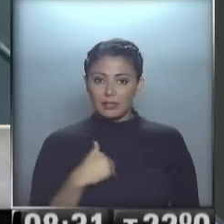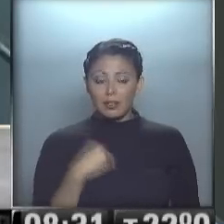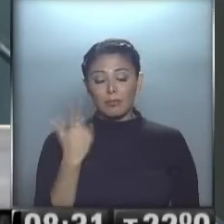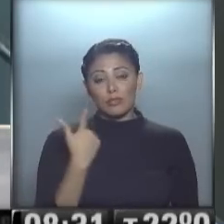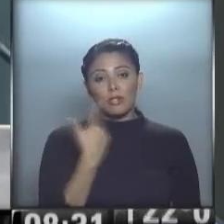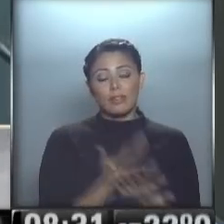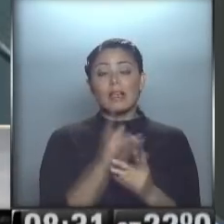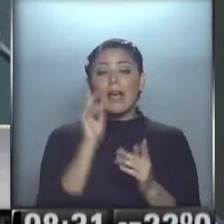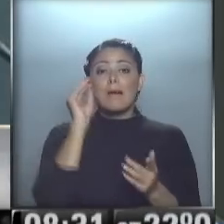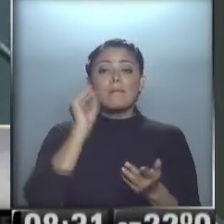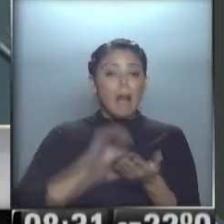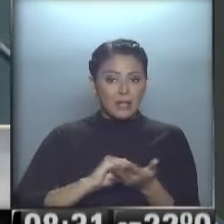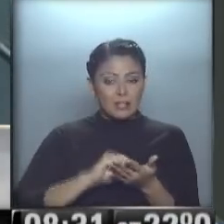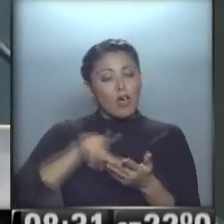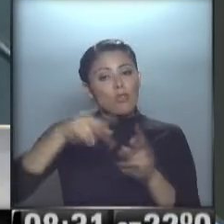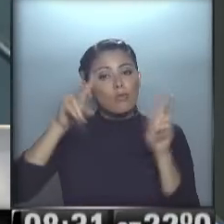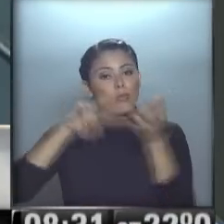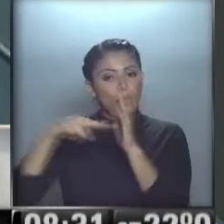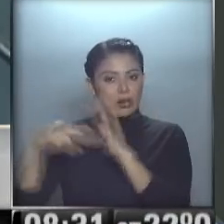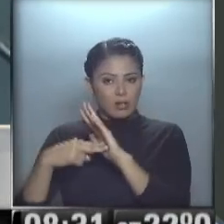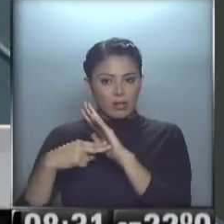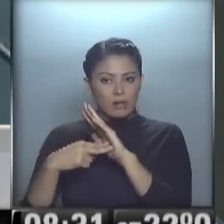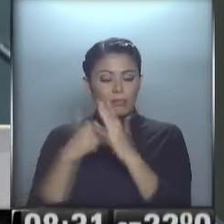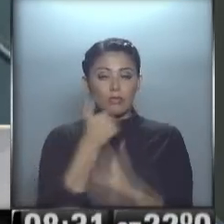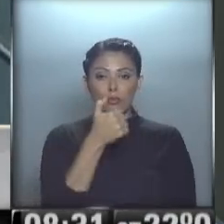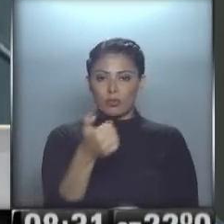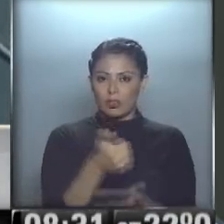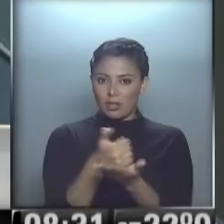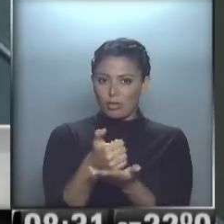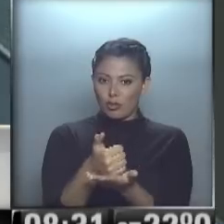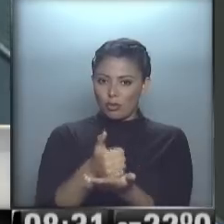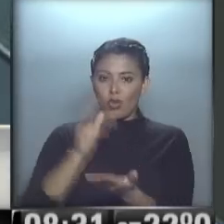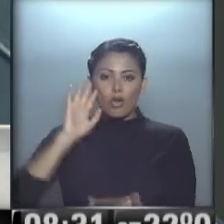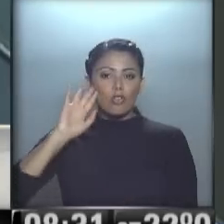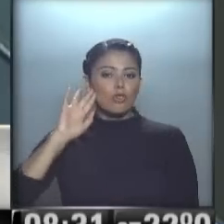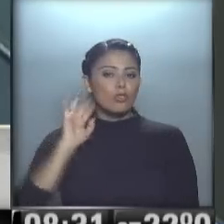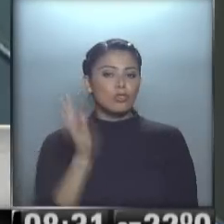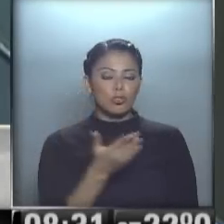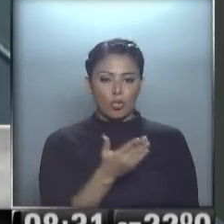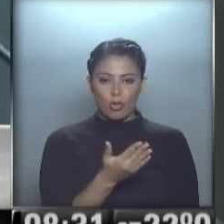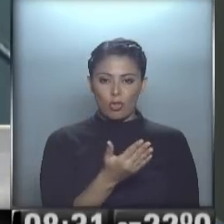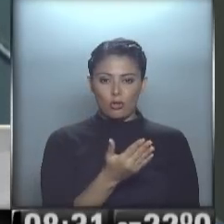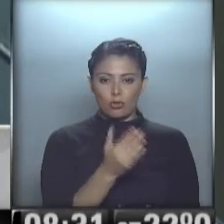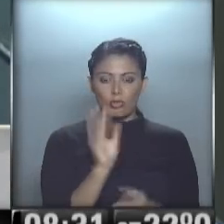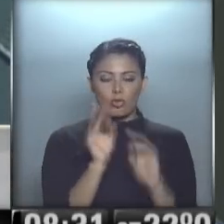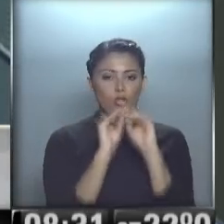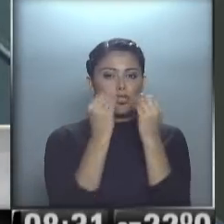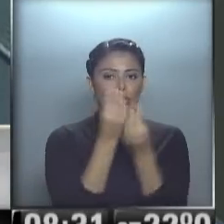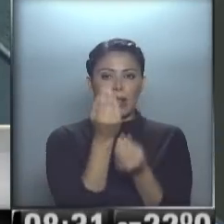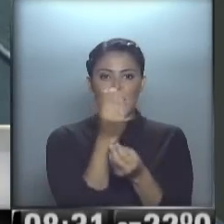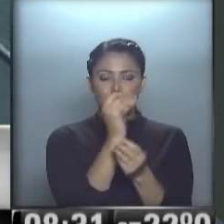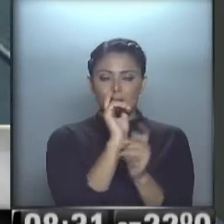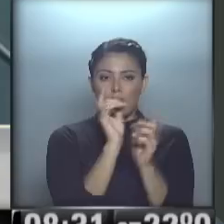estamos planteando y a su vez Hay un problema con el componente de subsidio no todos tienen el mismo eh monto o